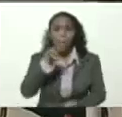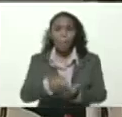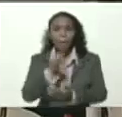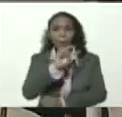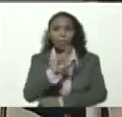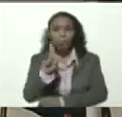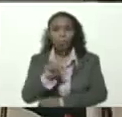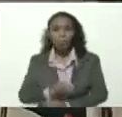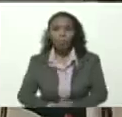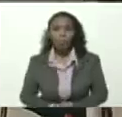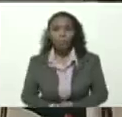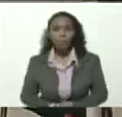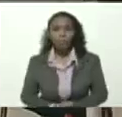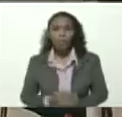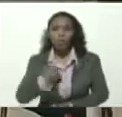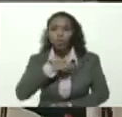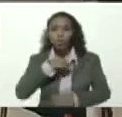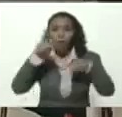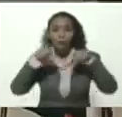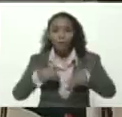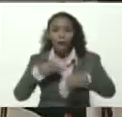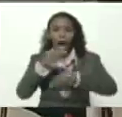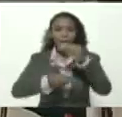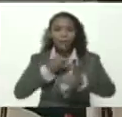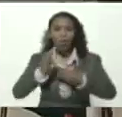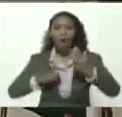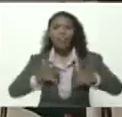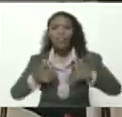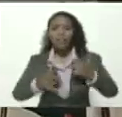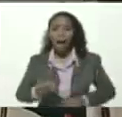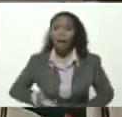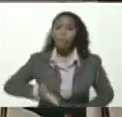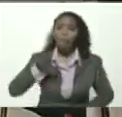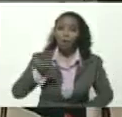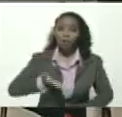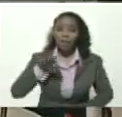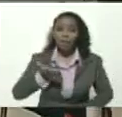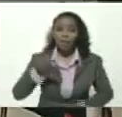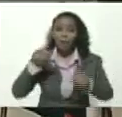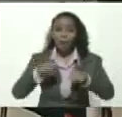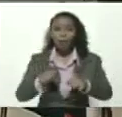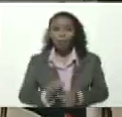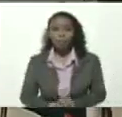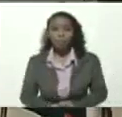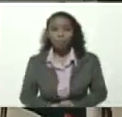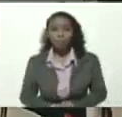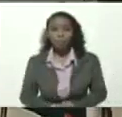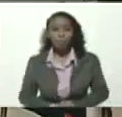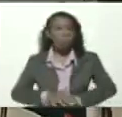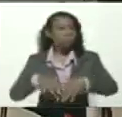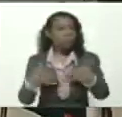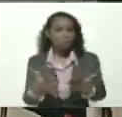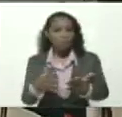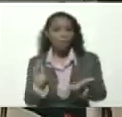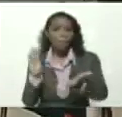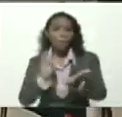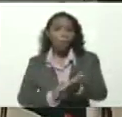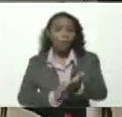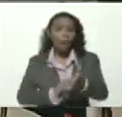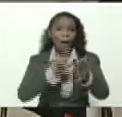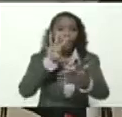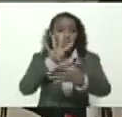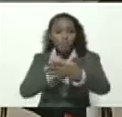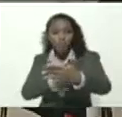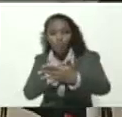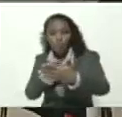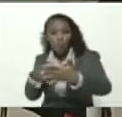2021. Estamos aquí en una actividad muy importante de las que están pautadas en el cronograma